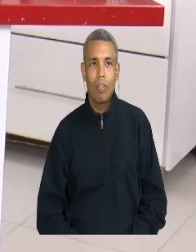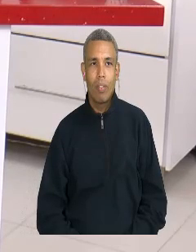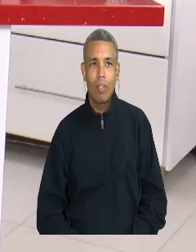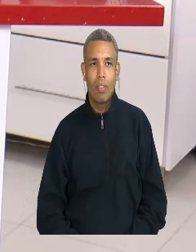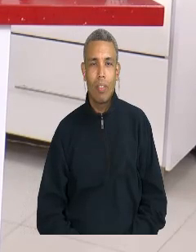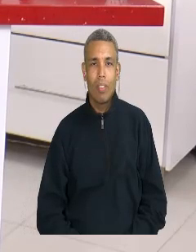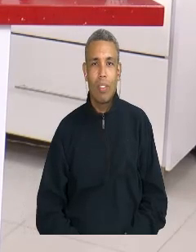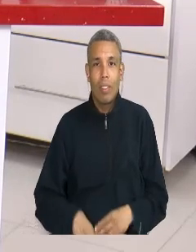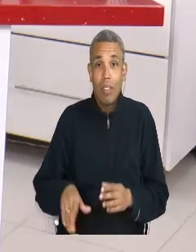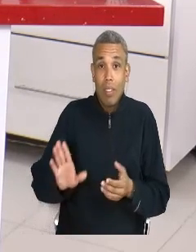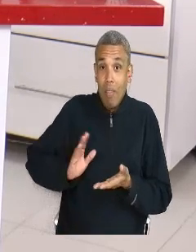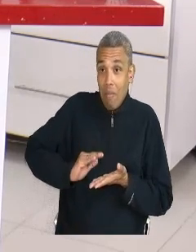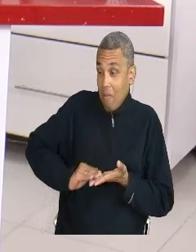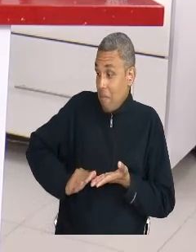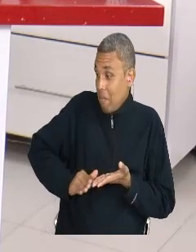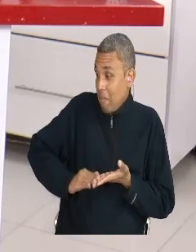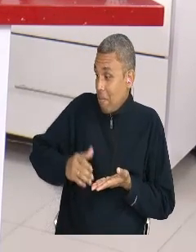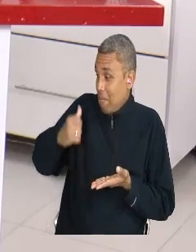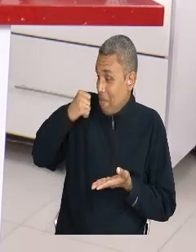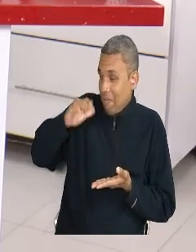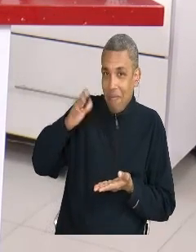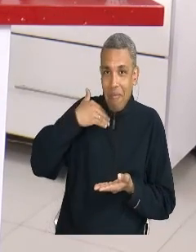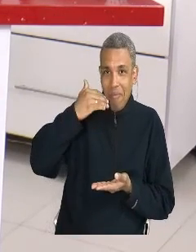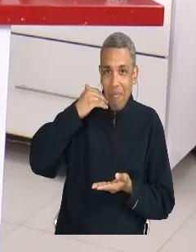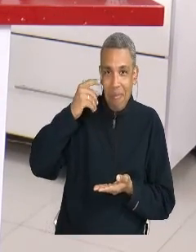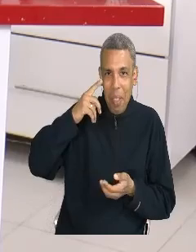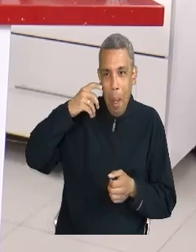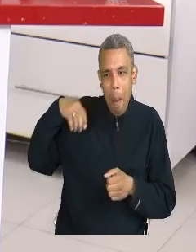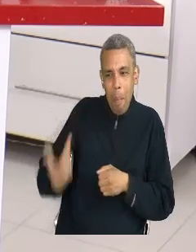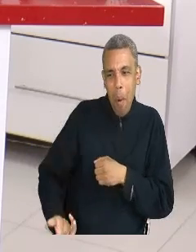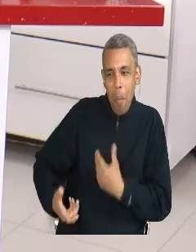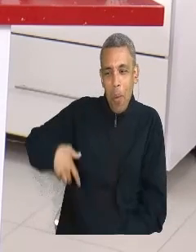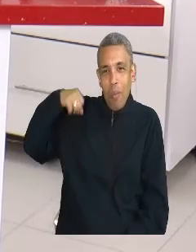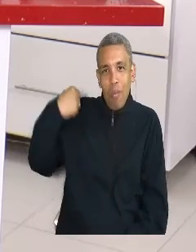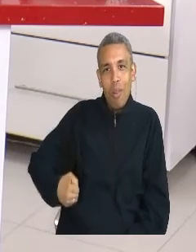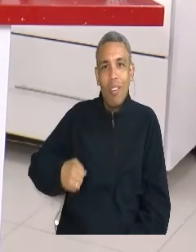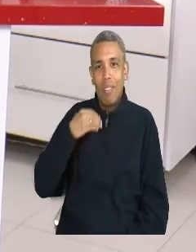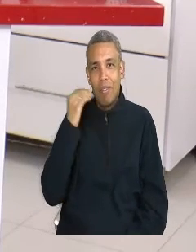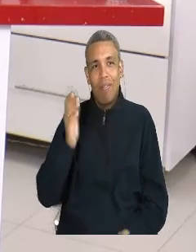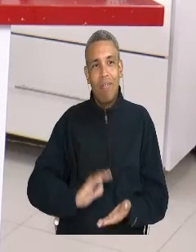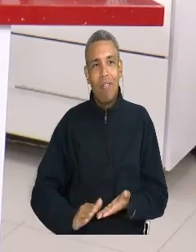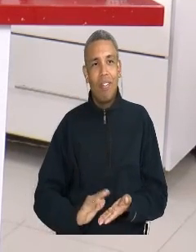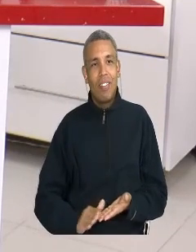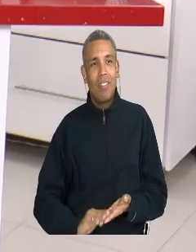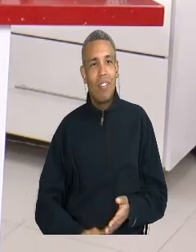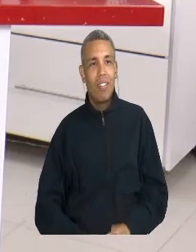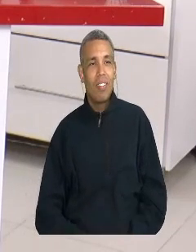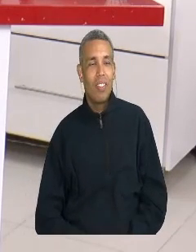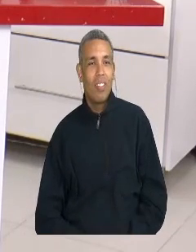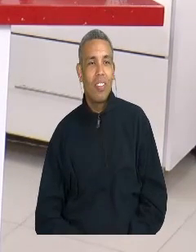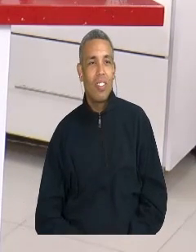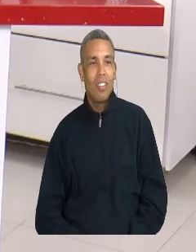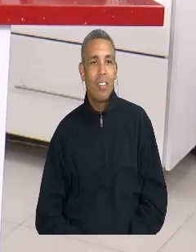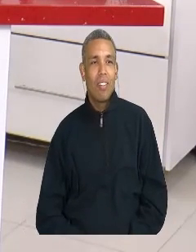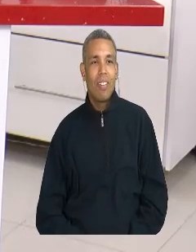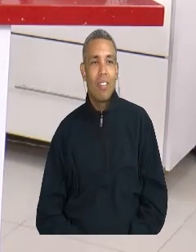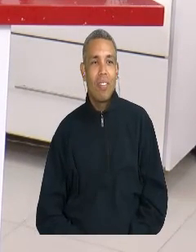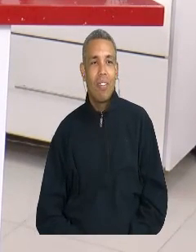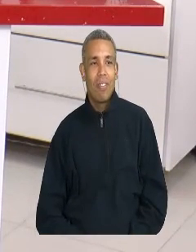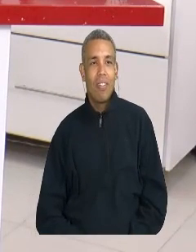perdón, me cayó acá algo. Como extrañamos a nuestra compañera Roshi, igual vamos a hacer una